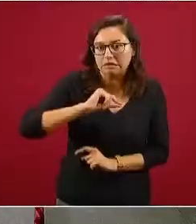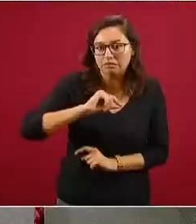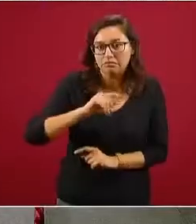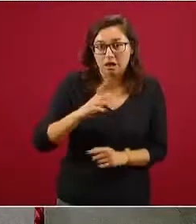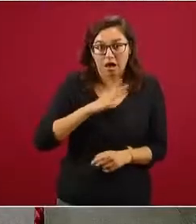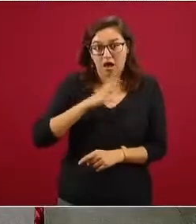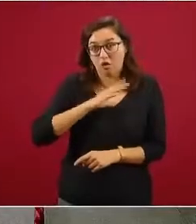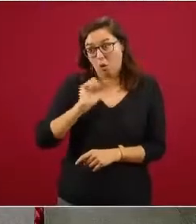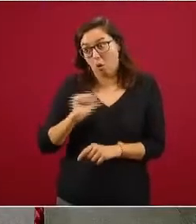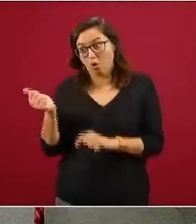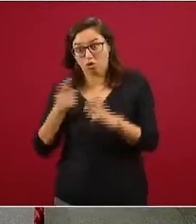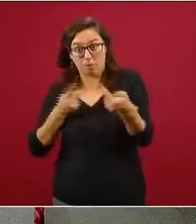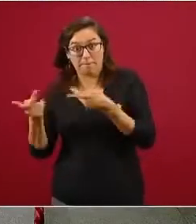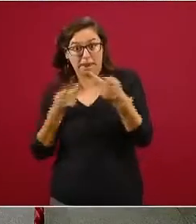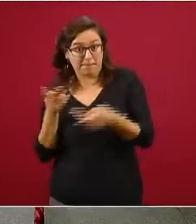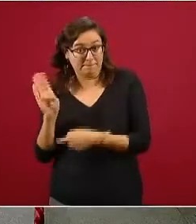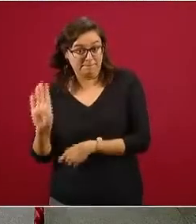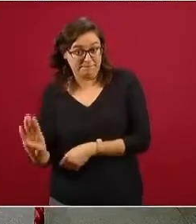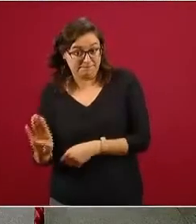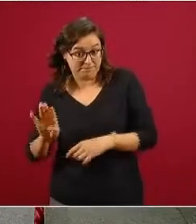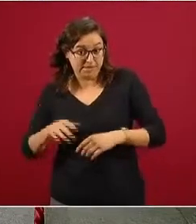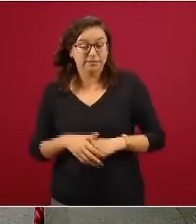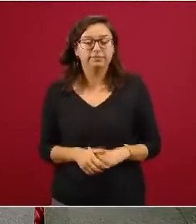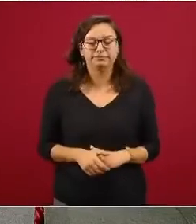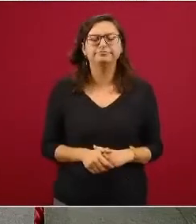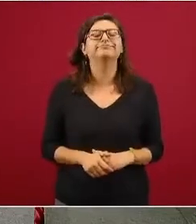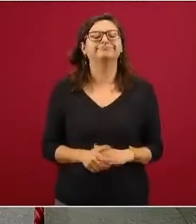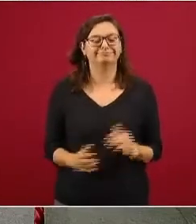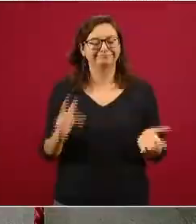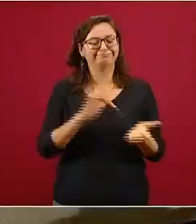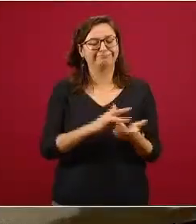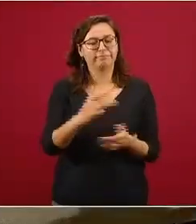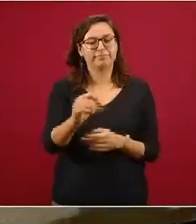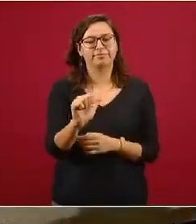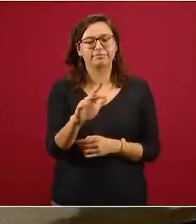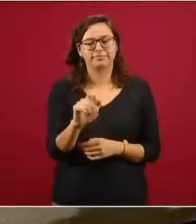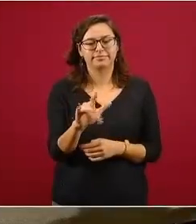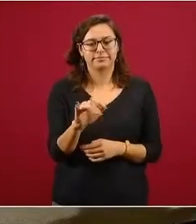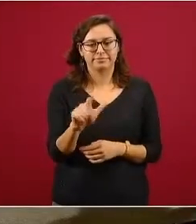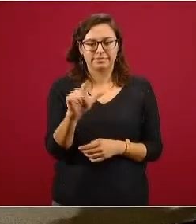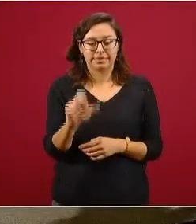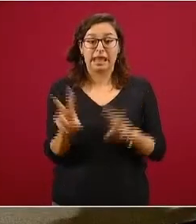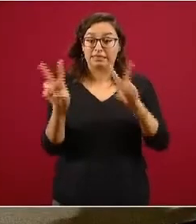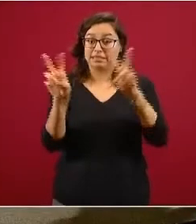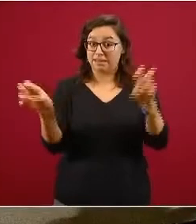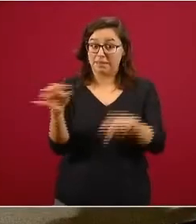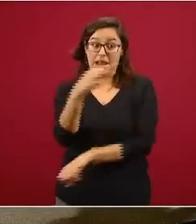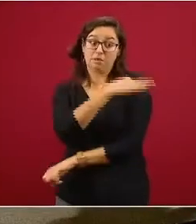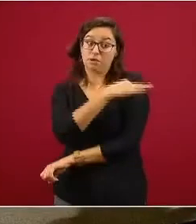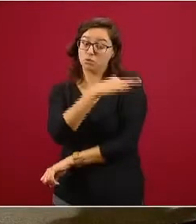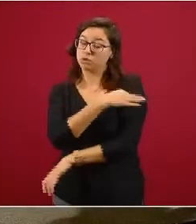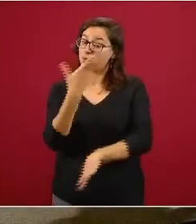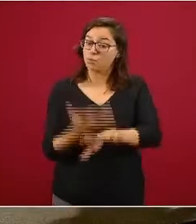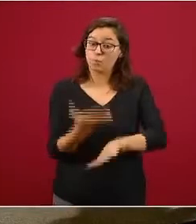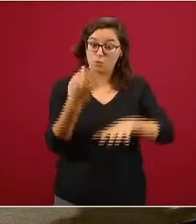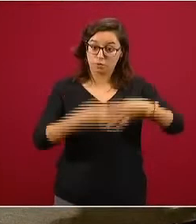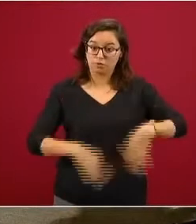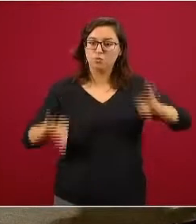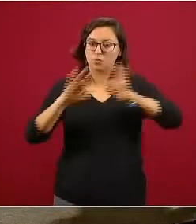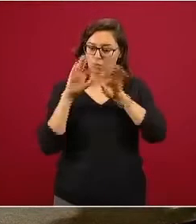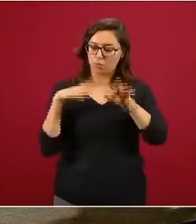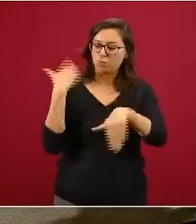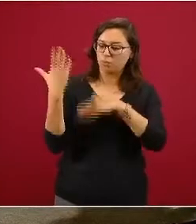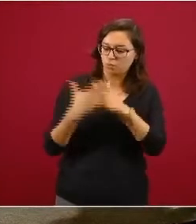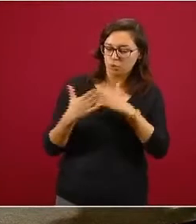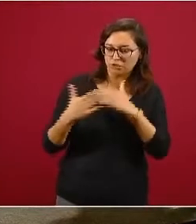B. Muchas gracias. Gracias, Araceli Aranday, de Canal 11. El tema de la vacuna es muy importante y lo seguiremos abordando en los